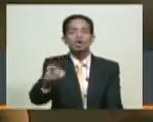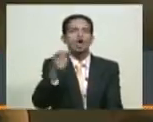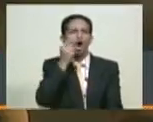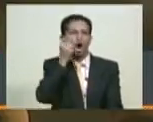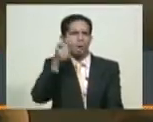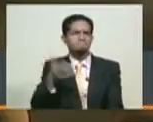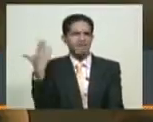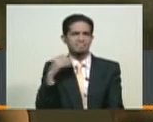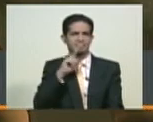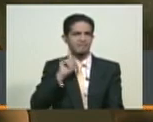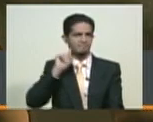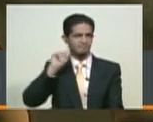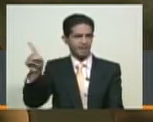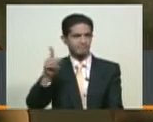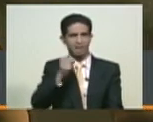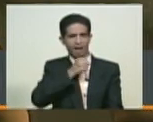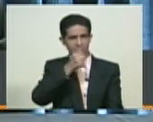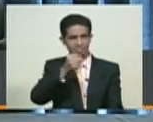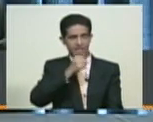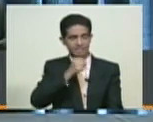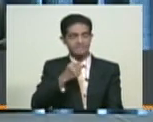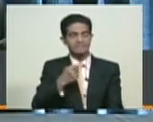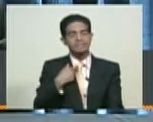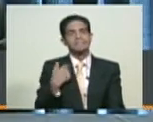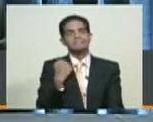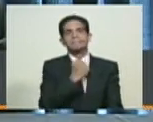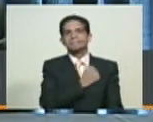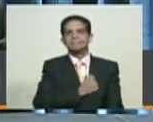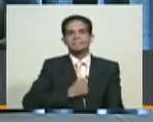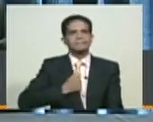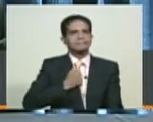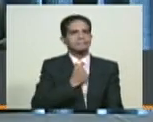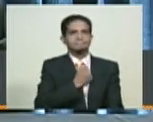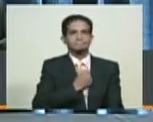condolencias por bueno su pérdida